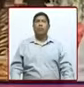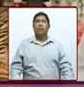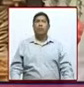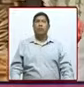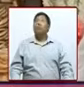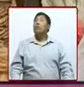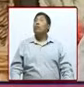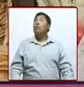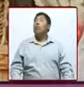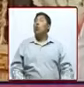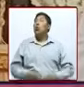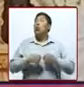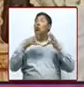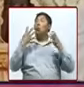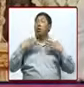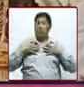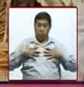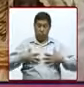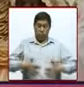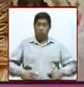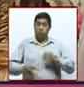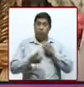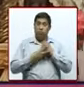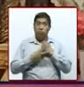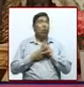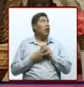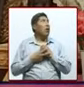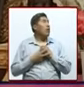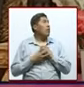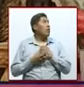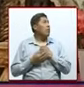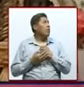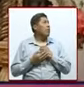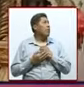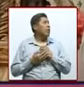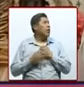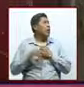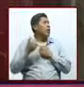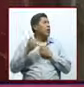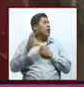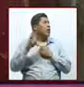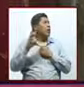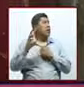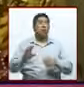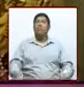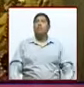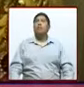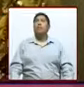¿Cuántas ropas tenemos? ¿Cuántas vestiduras tenemos almacenadas? Tenemos 16.